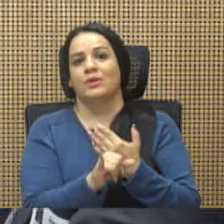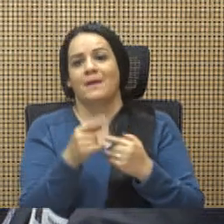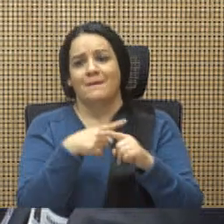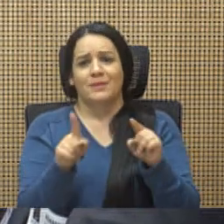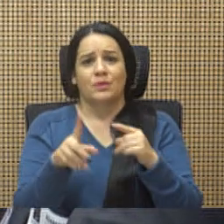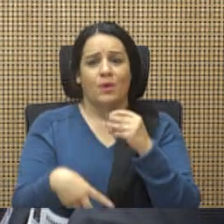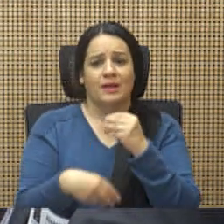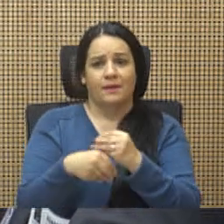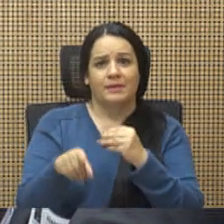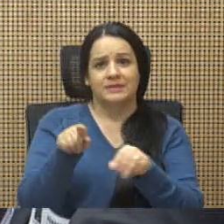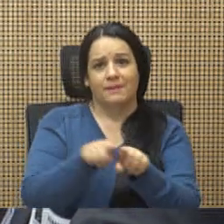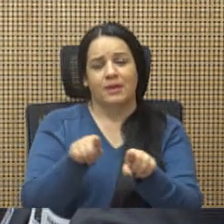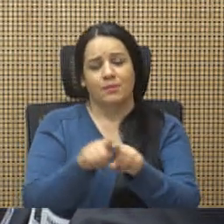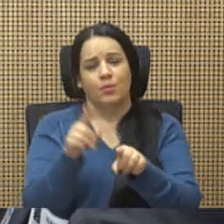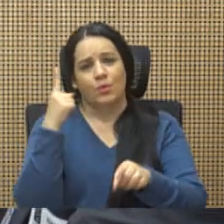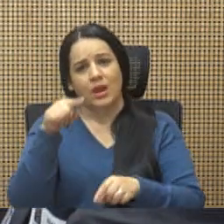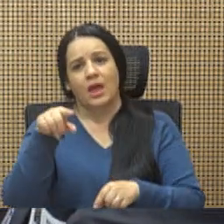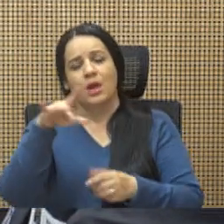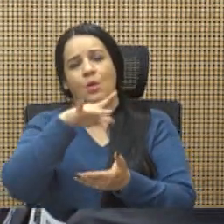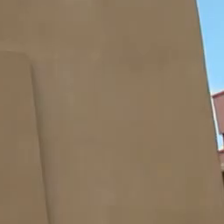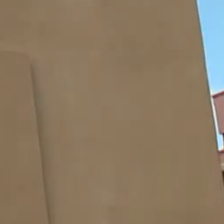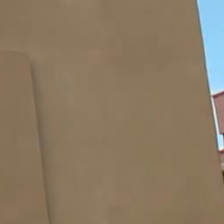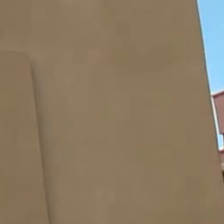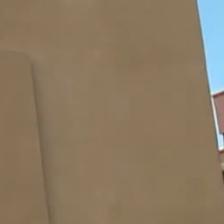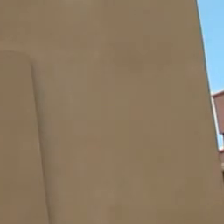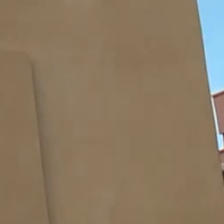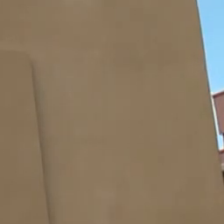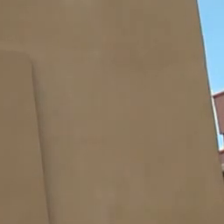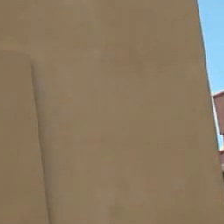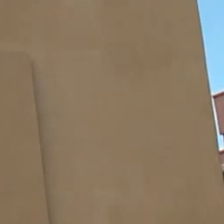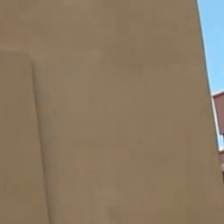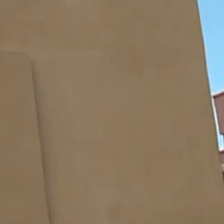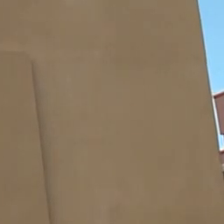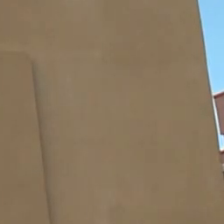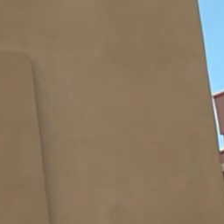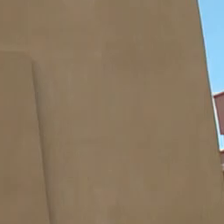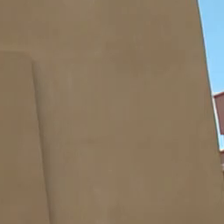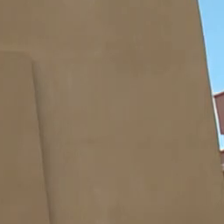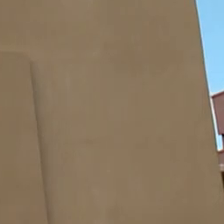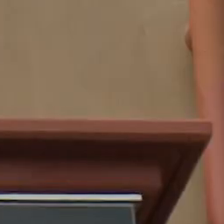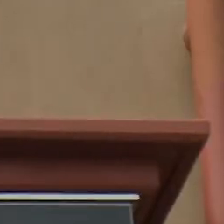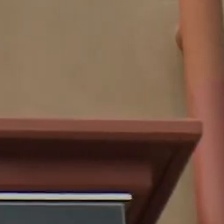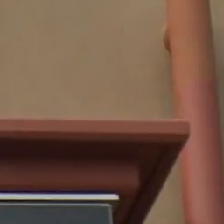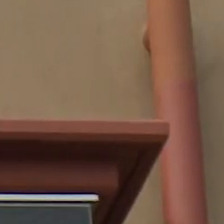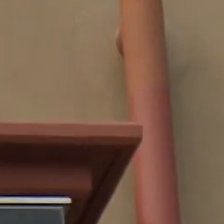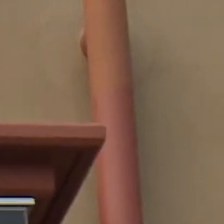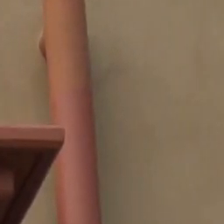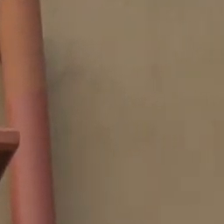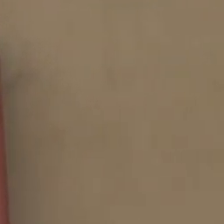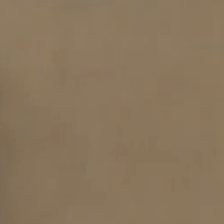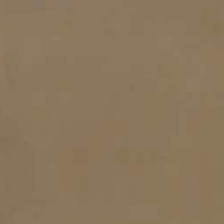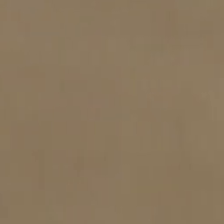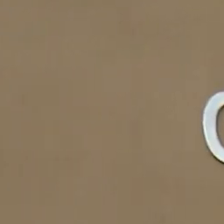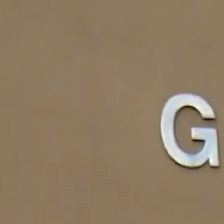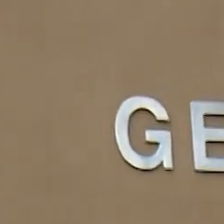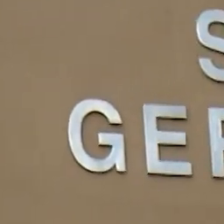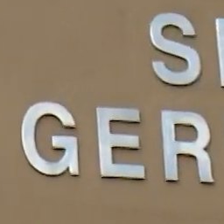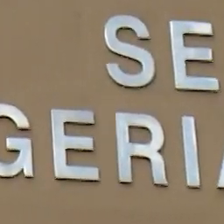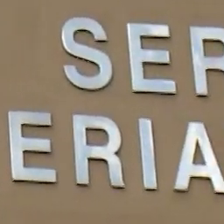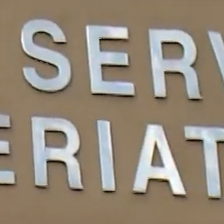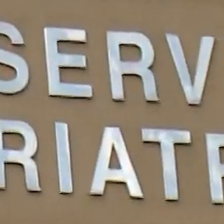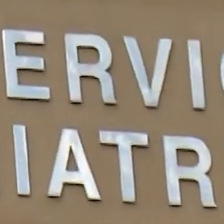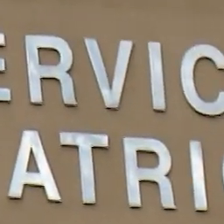por la ubicación específica donde está para la construcción del hospital geriátrico hay un 100% del proyecto en la etapa